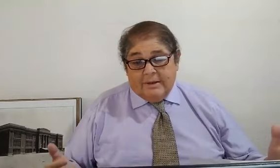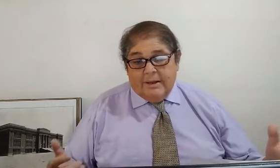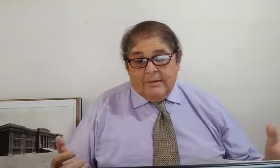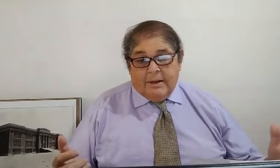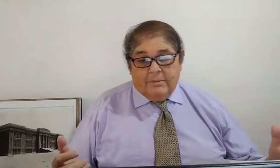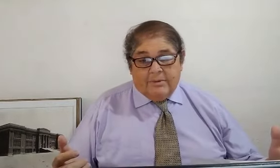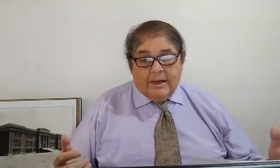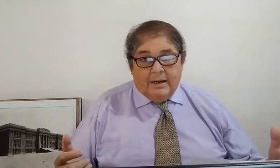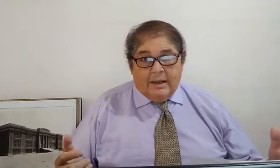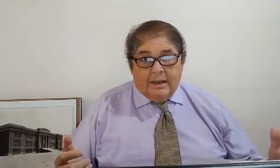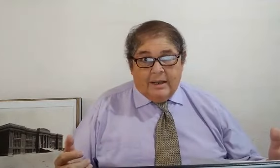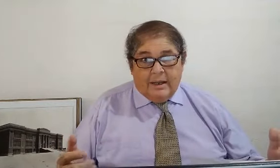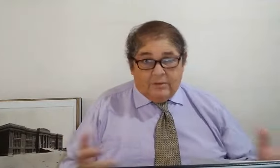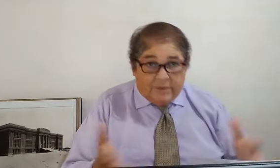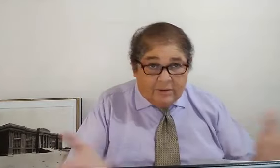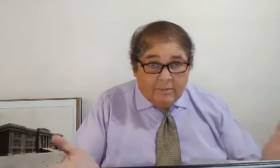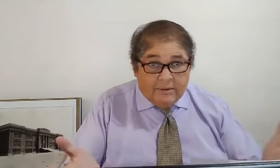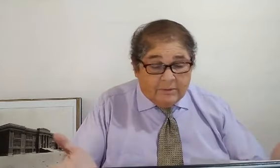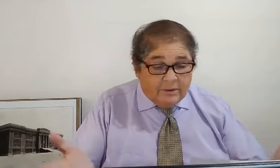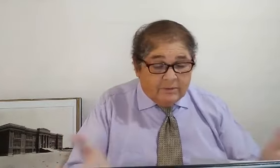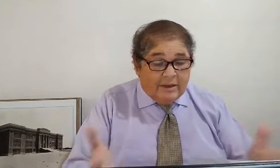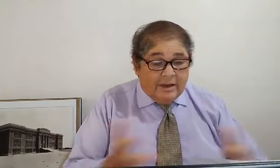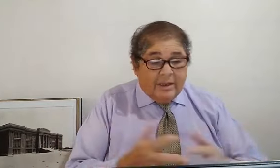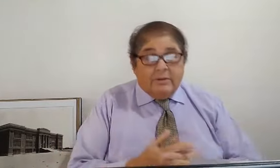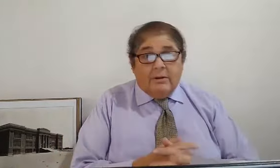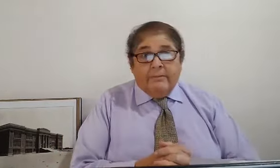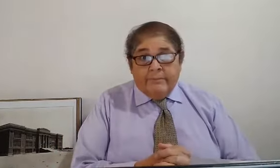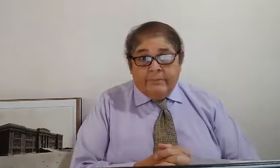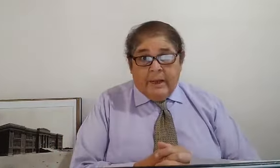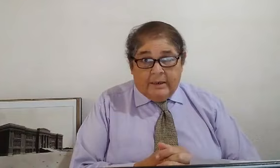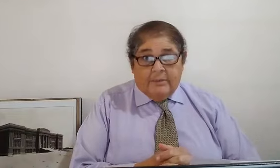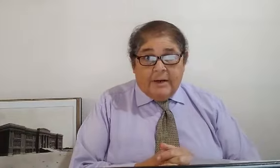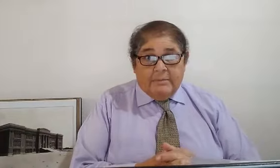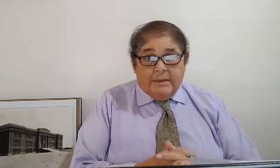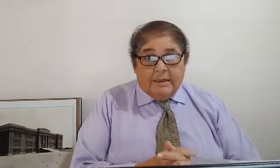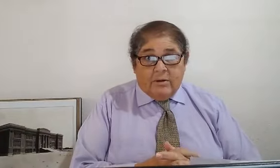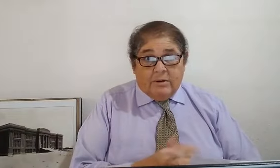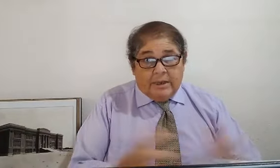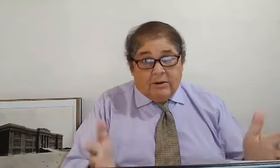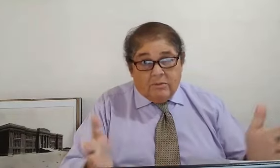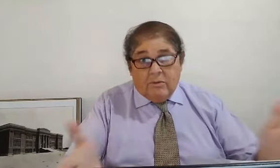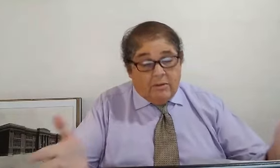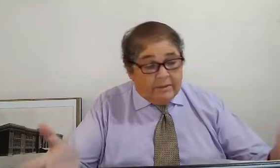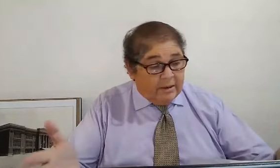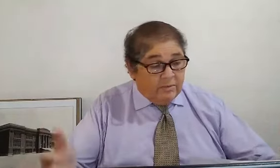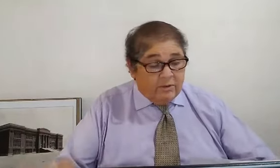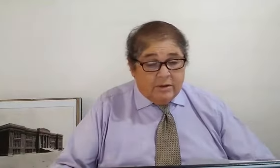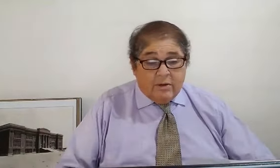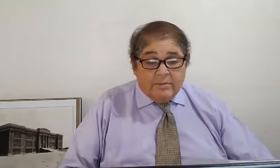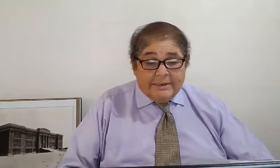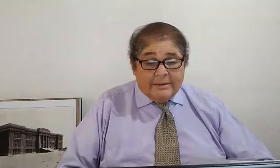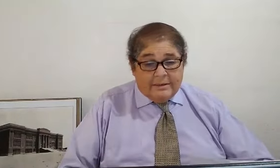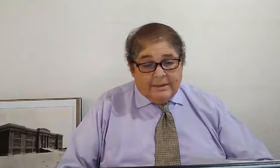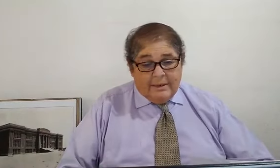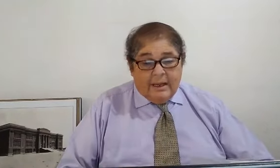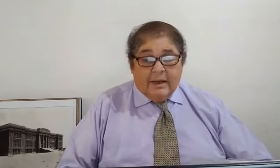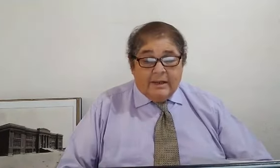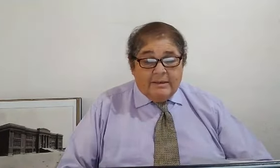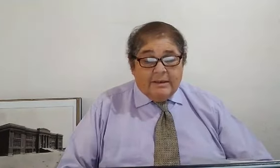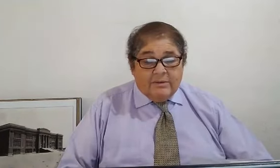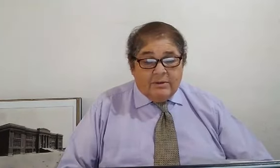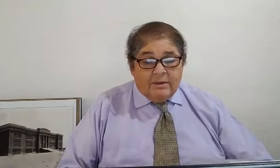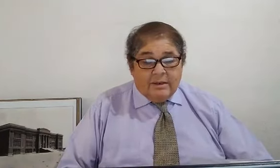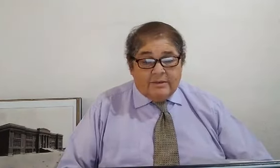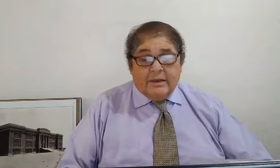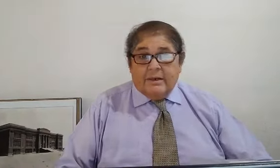cadáveres para buscar a su hijo, pues, ¿no?, a su ser querido, al que finalmente encontraron, un joven que murió de COVID. A raíz